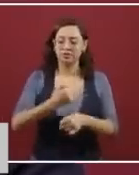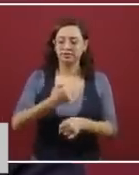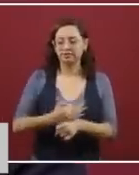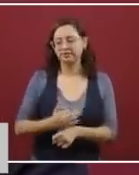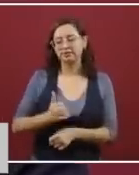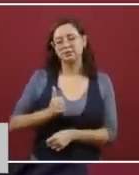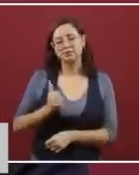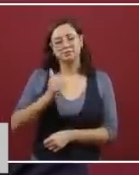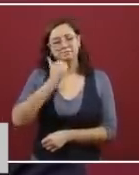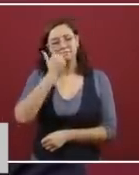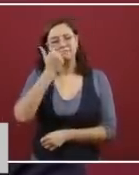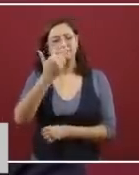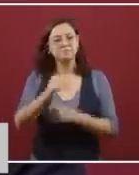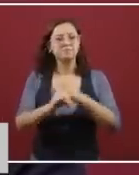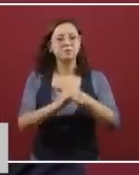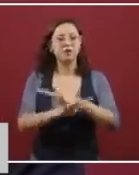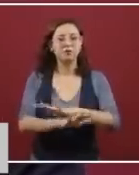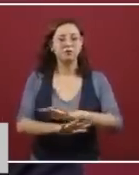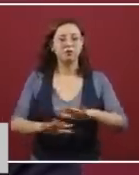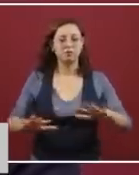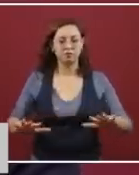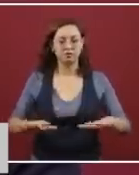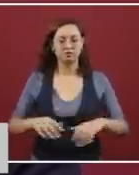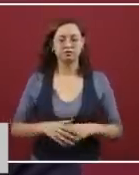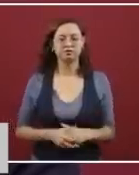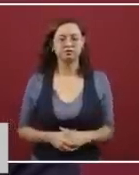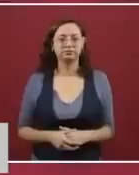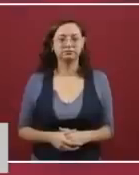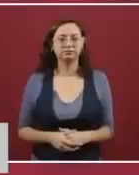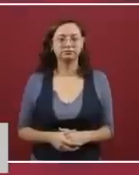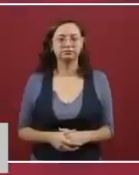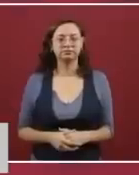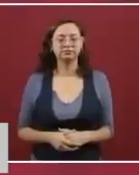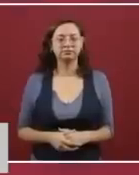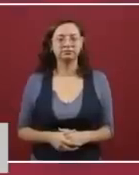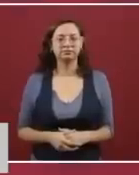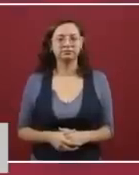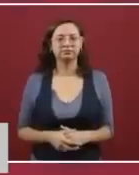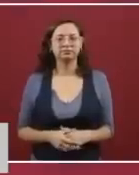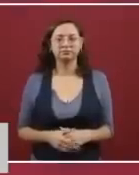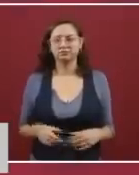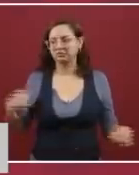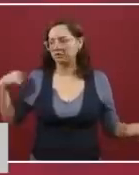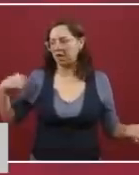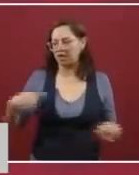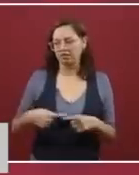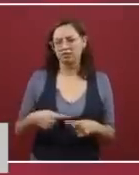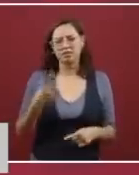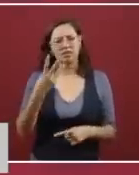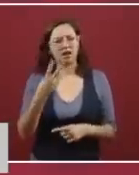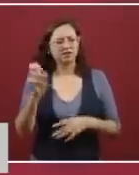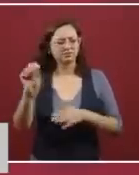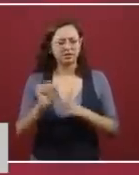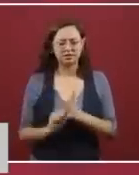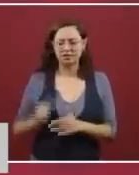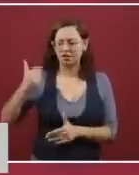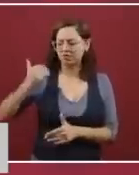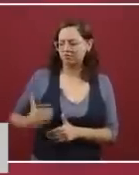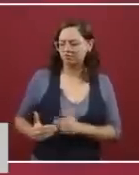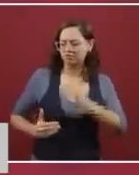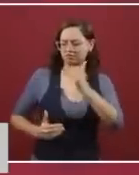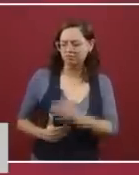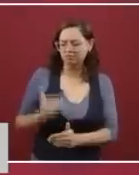entender el ABC de este gobierno, tiene como prioridad acabar con la corrupción, porque es el principal problema del país. Es la causante de la pobreza